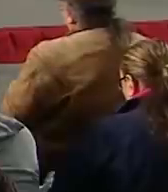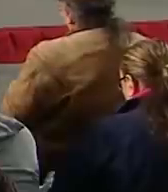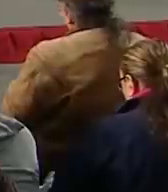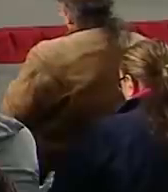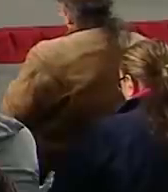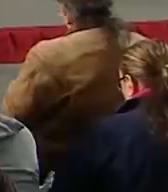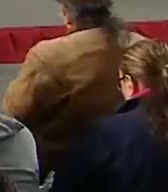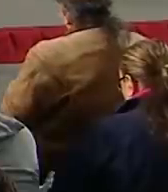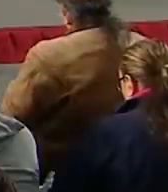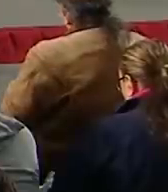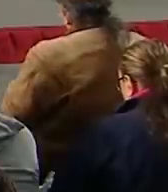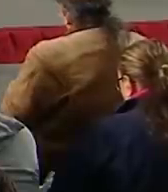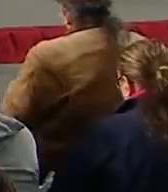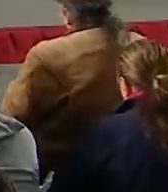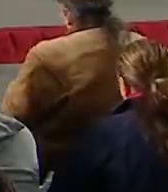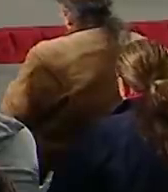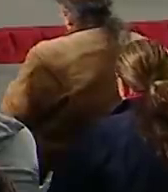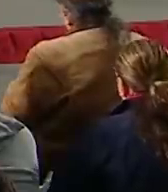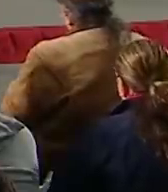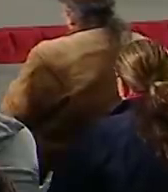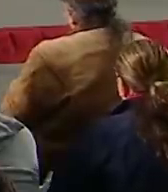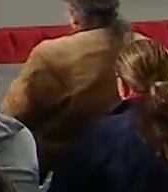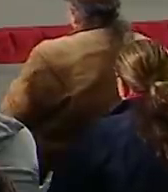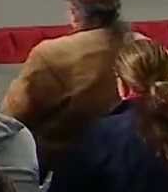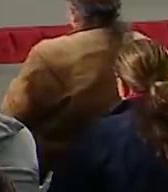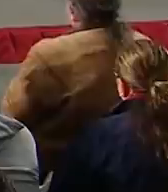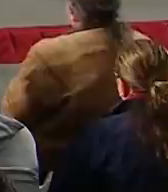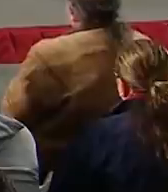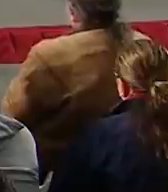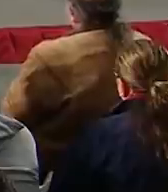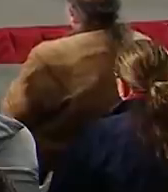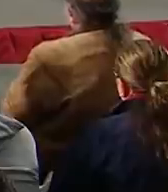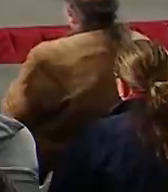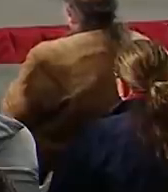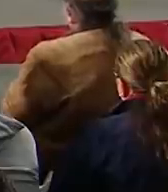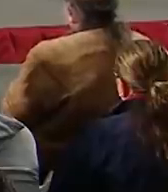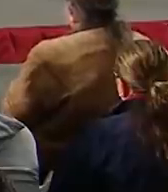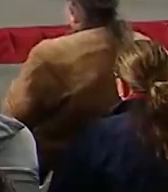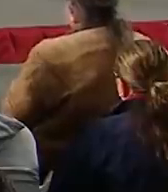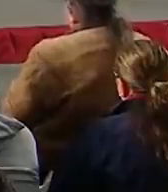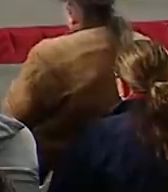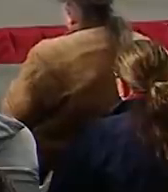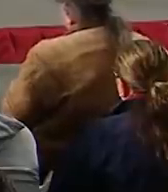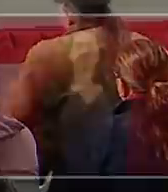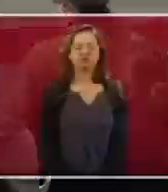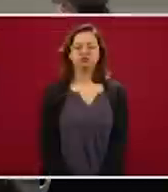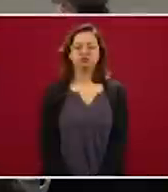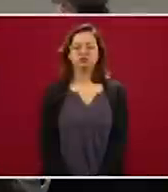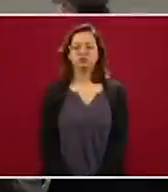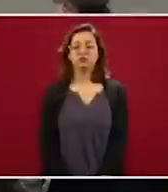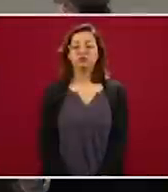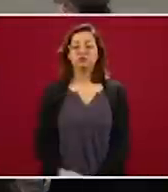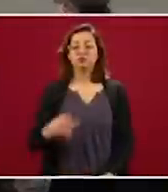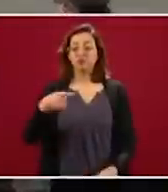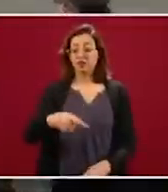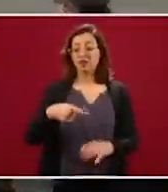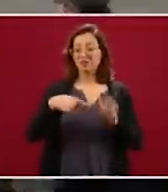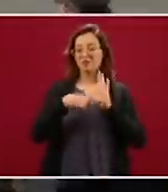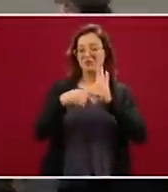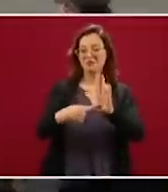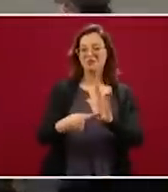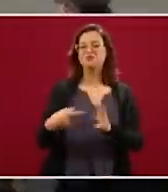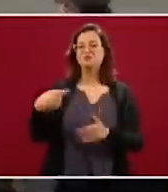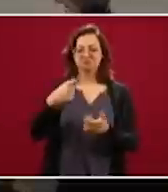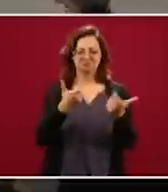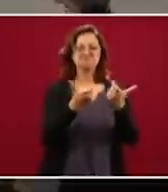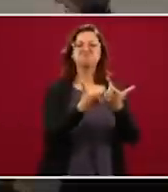lo van a ver ahora con los gráficos que vamos a presentar, habla de este mundo de las drogas, donde también la violencia está alimentada por la economía